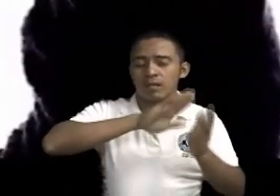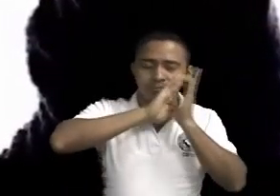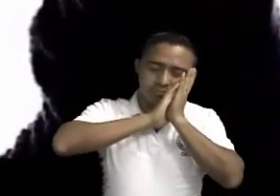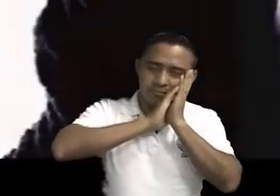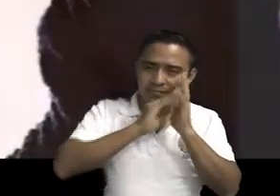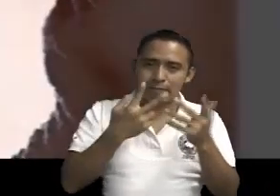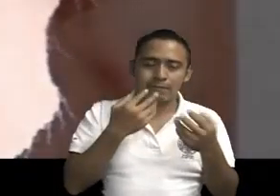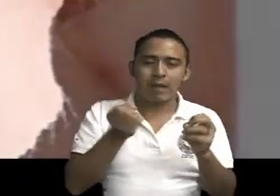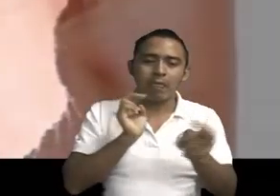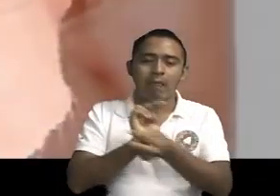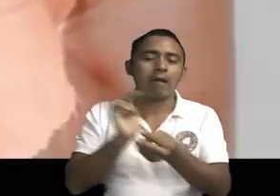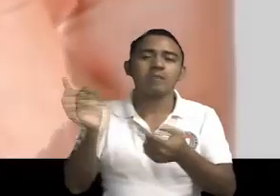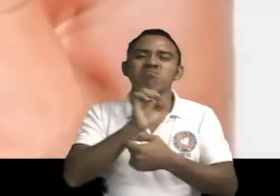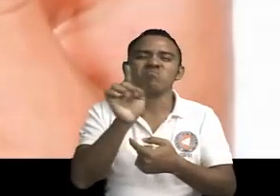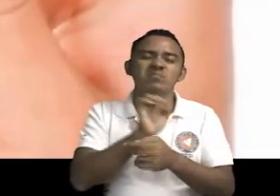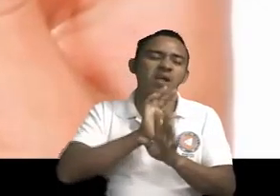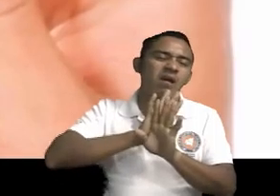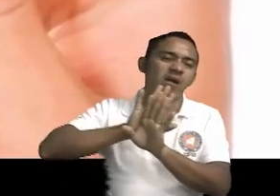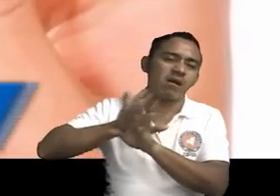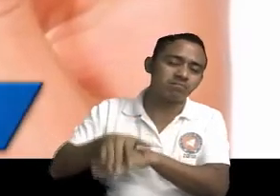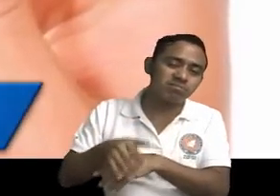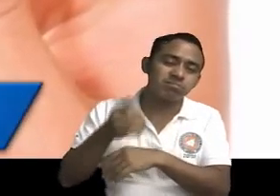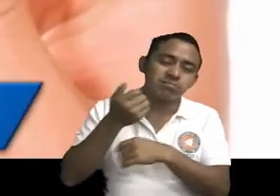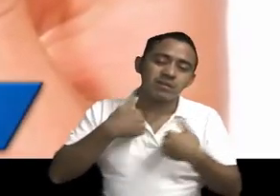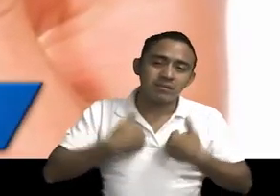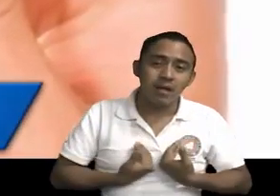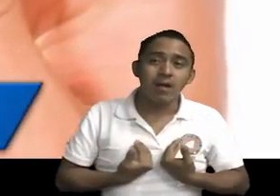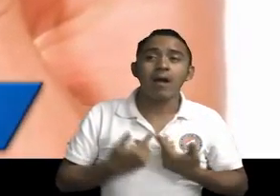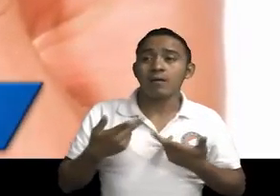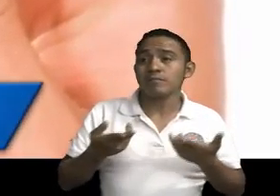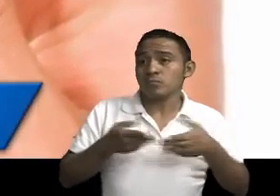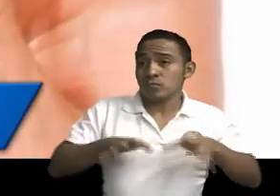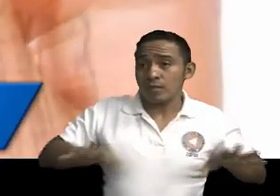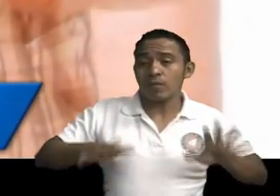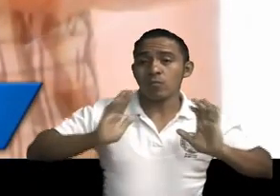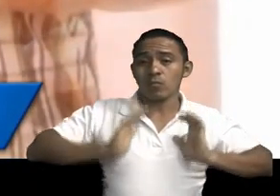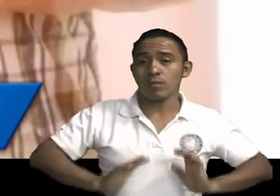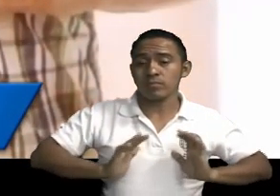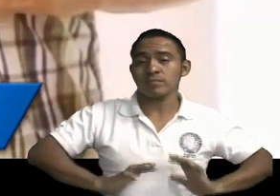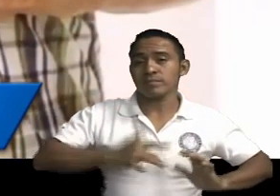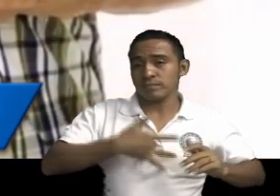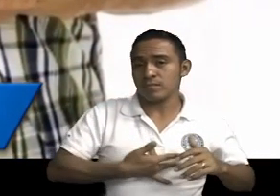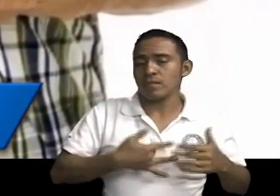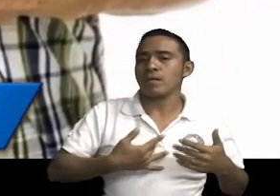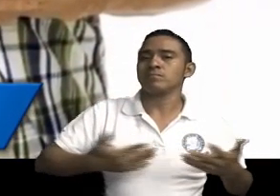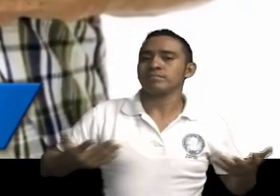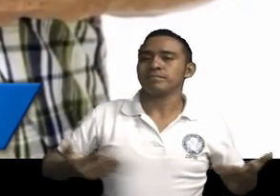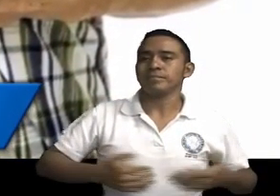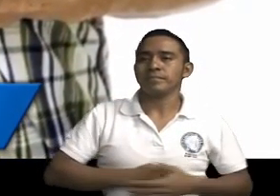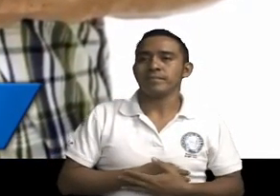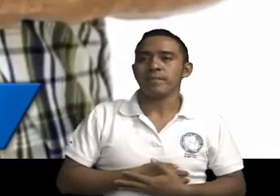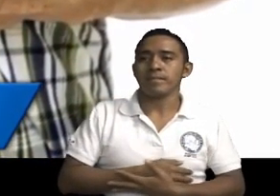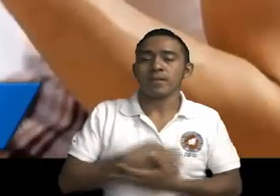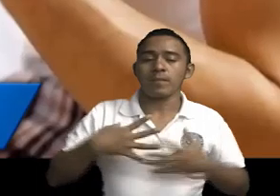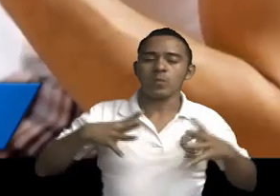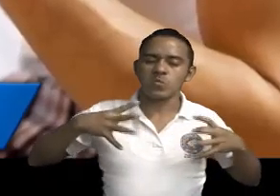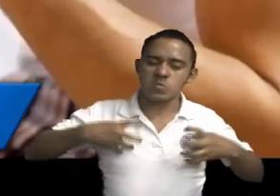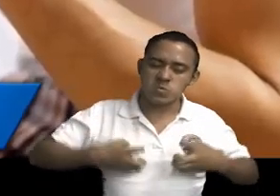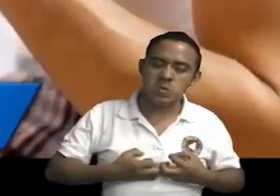entendés? Y entonces, eso obviamente es algo natural, el cuerpo tiene que descansar. Entonces, está el estrés físico